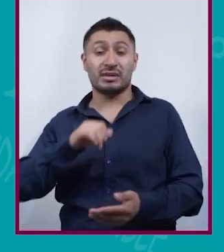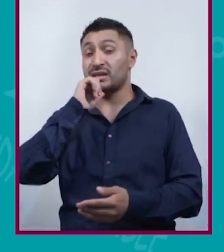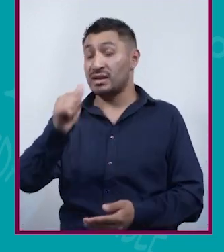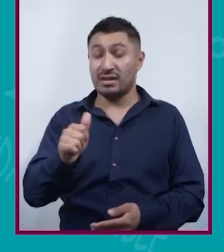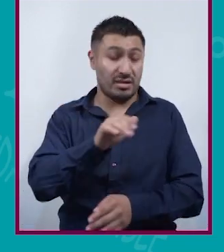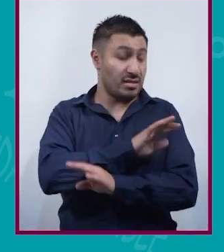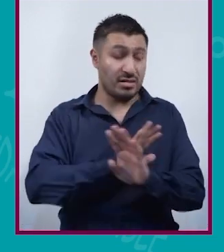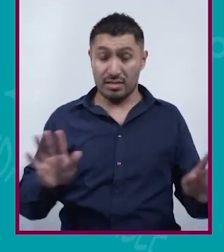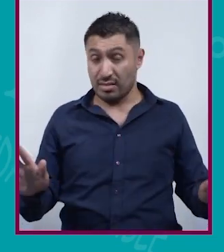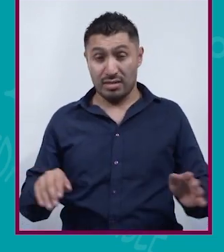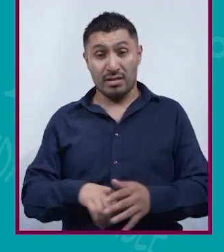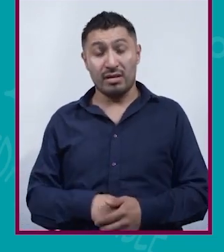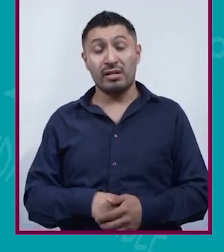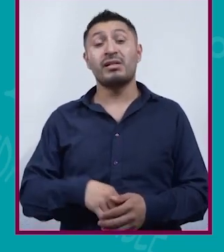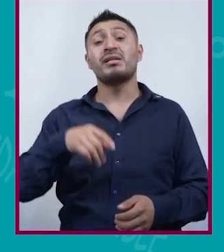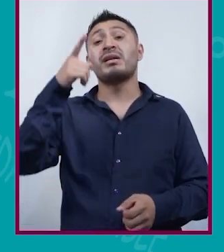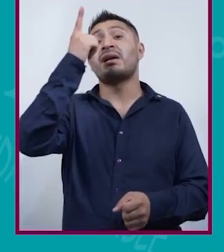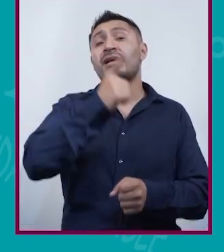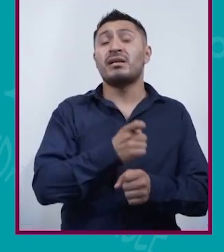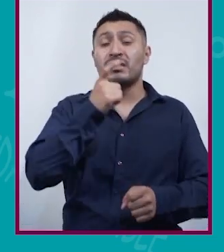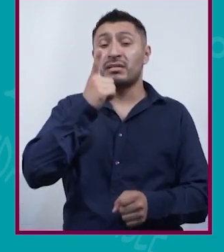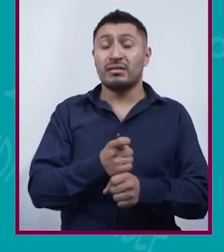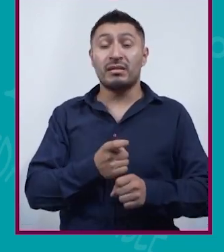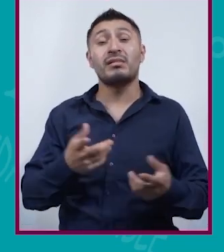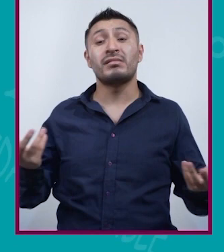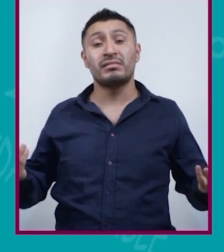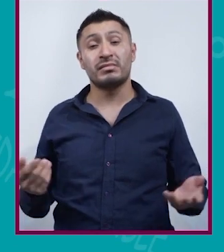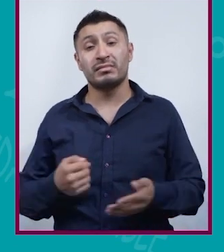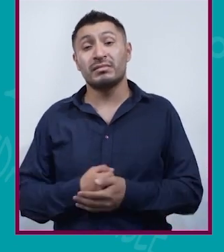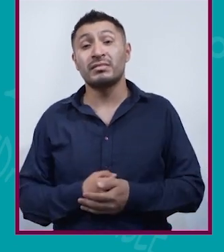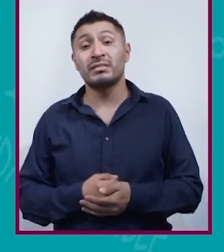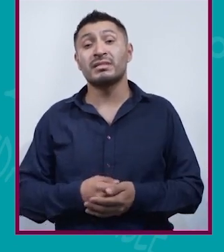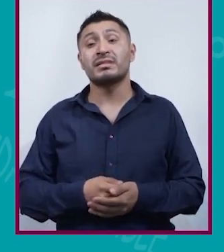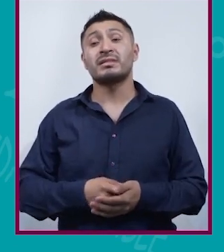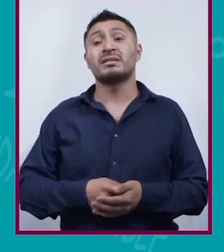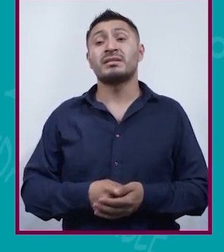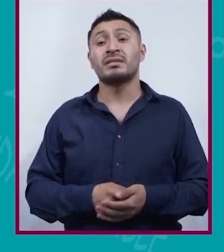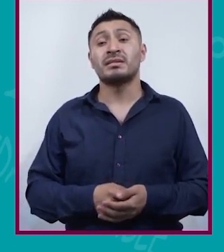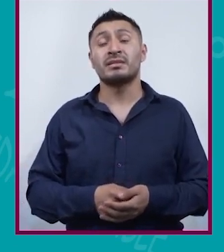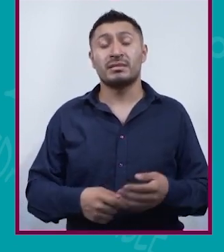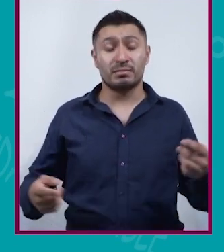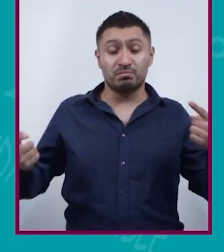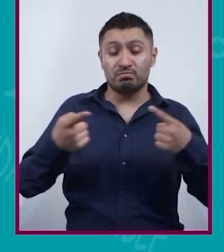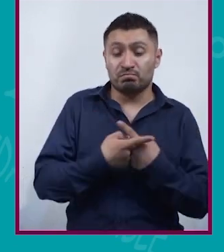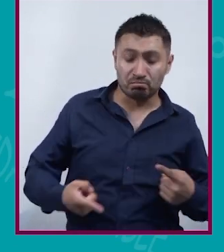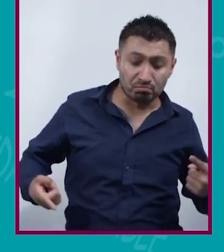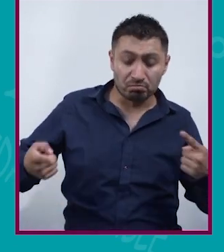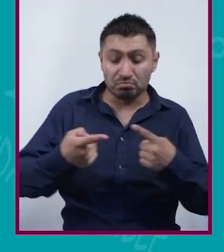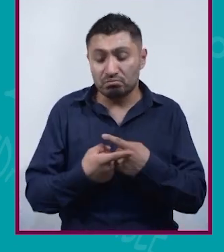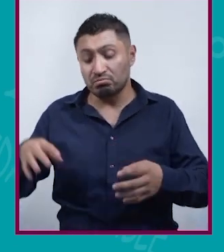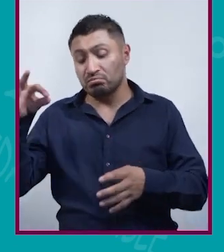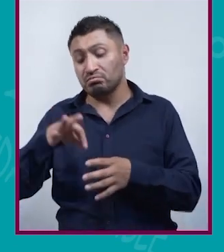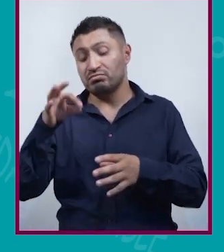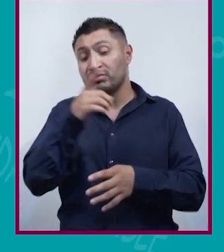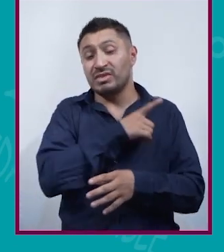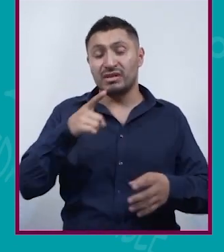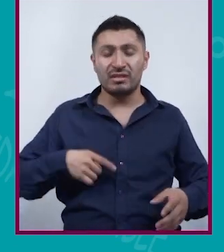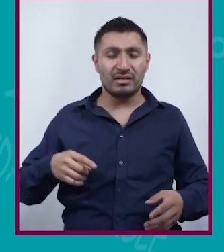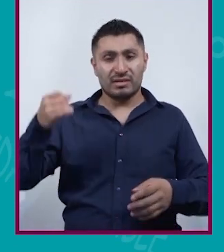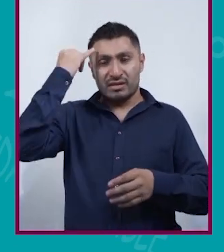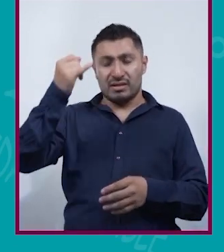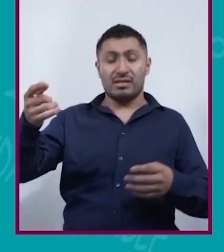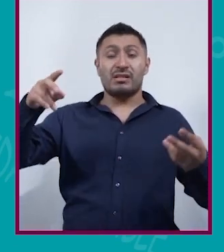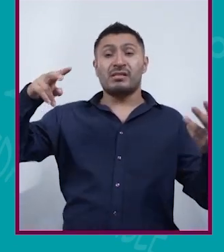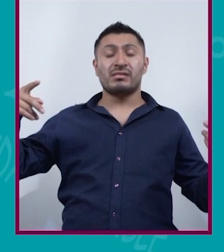de 1929, el principio de que las contiendas electorales deben tener opositores y deben